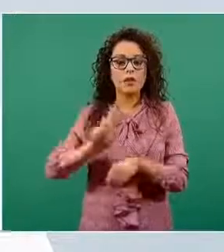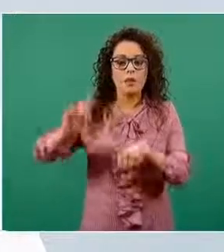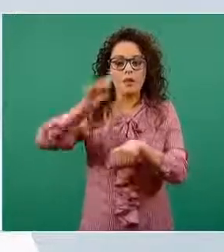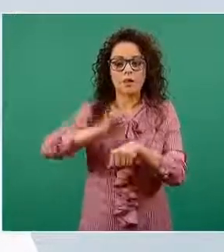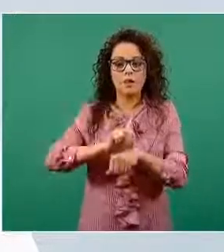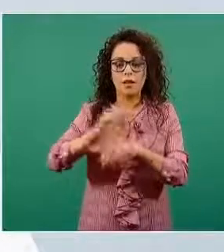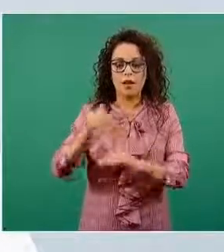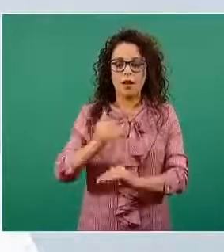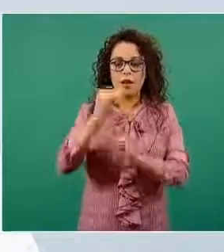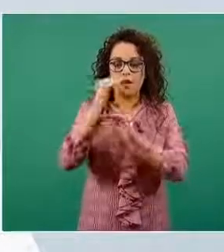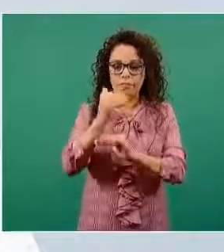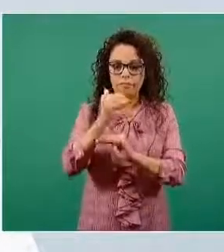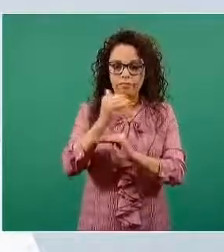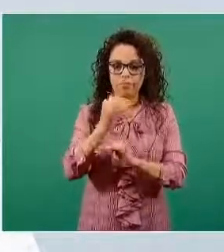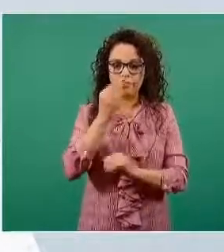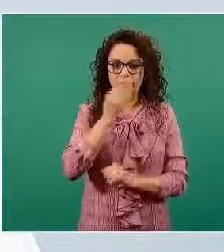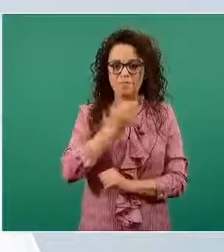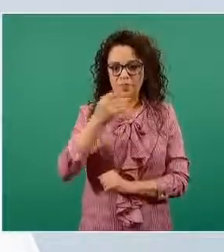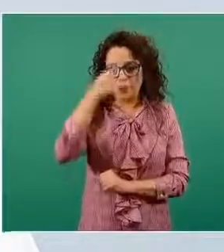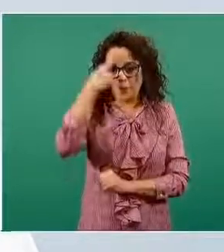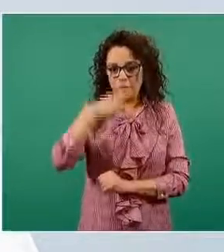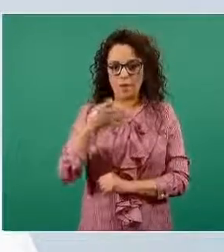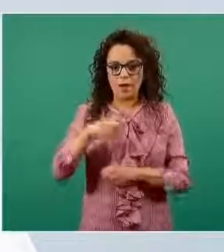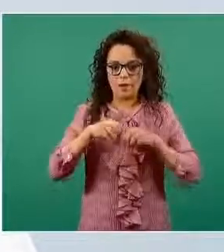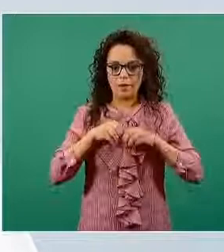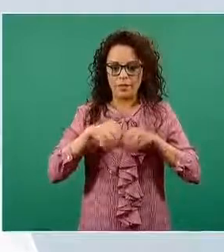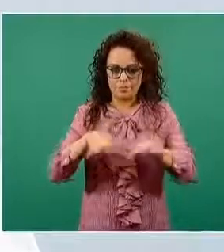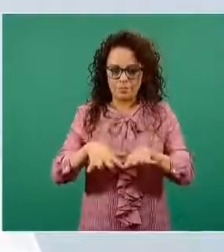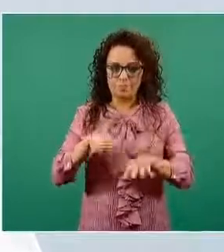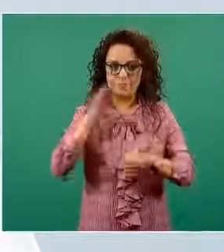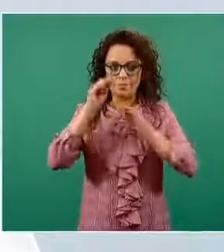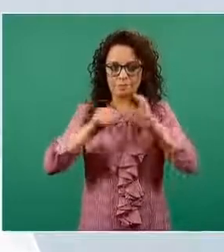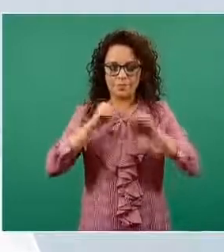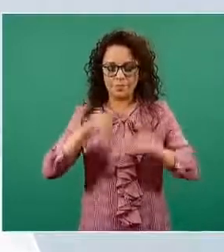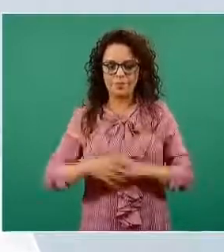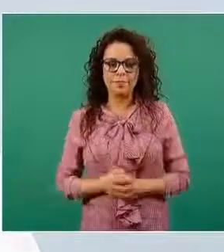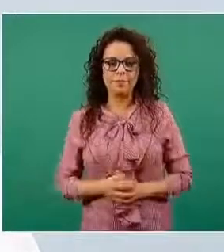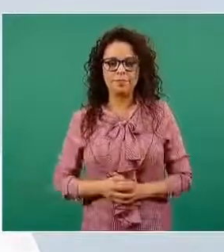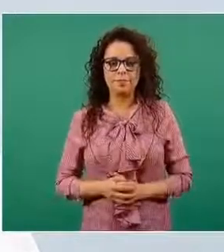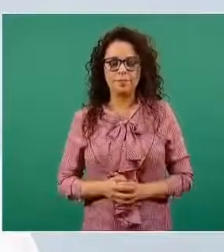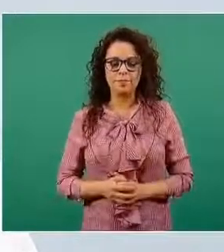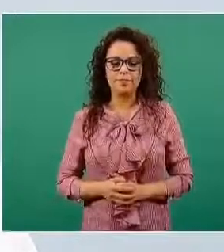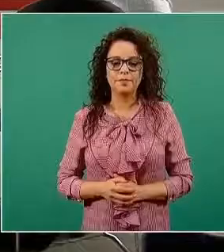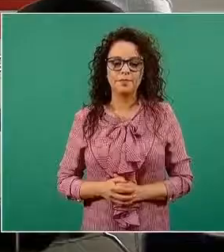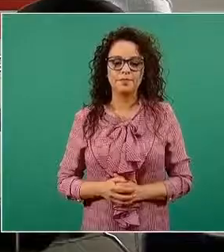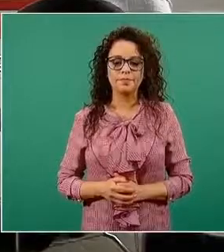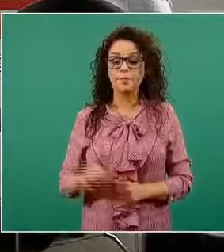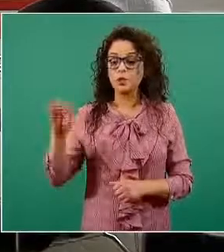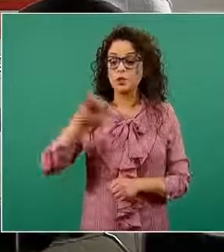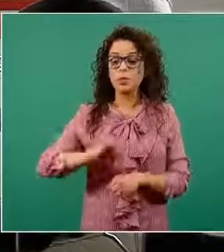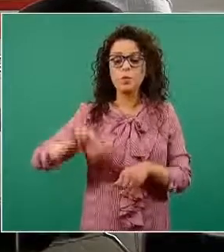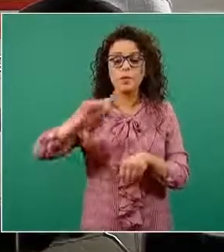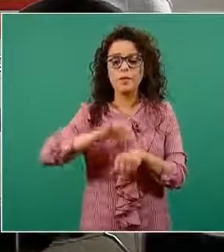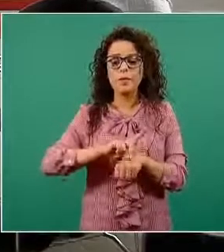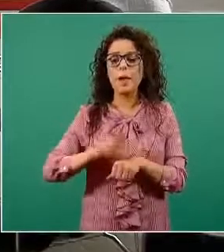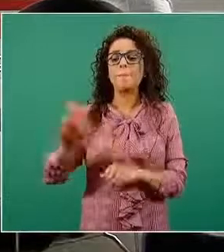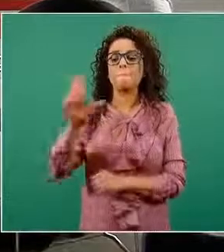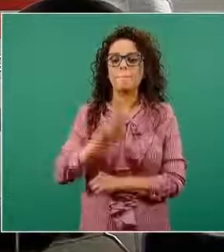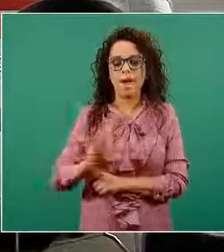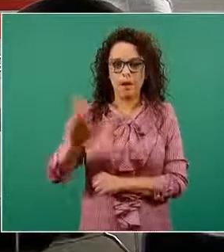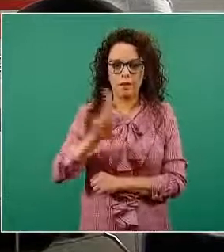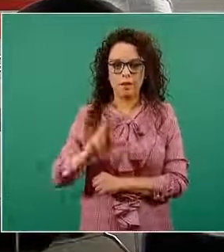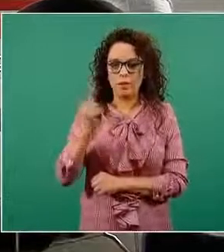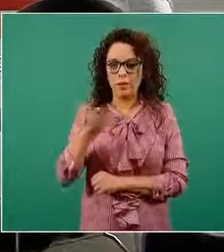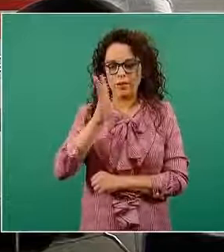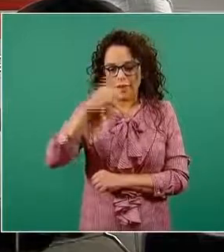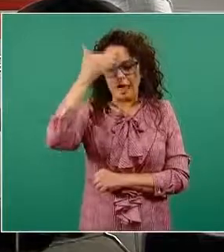Nacional de Vacunación, para también actualizar esta información. Y bueno, el día de hoy es martes, y como ustedes